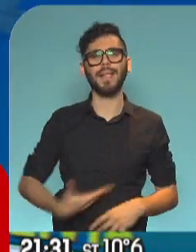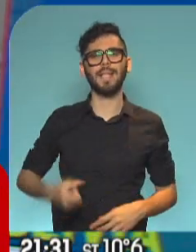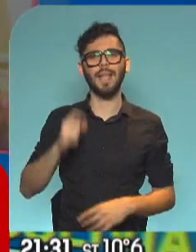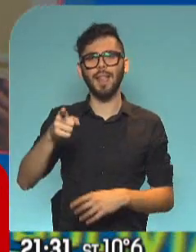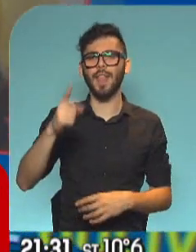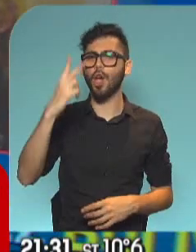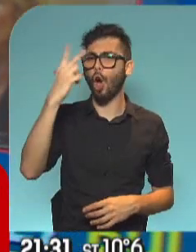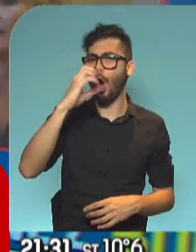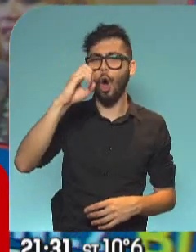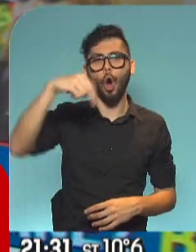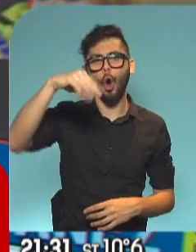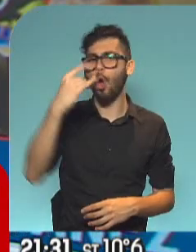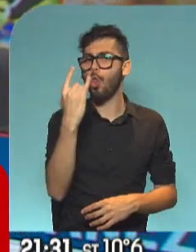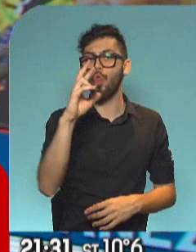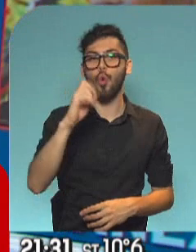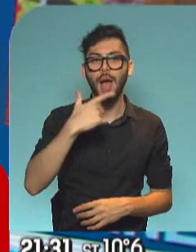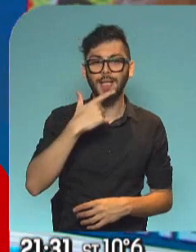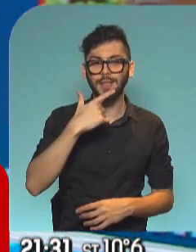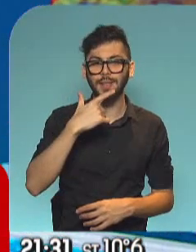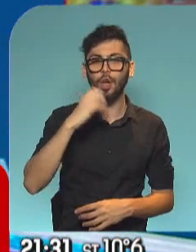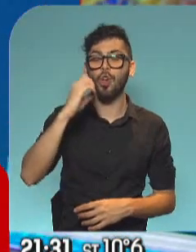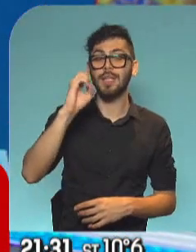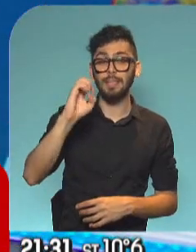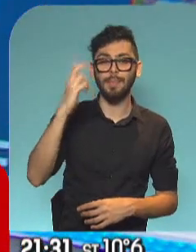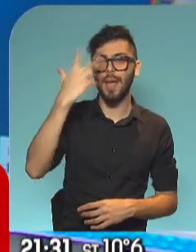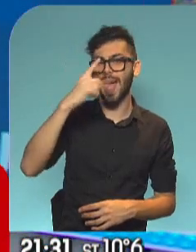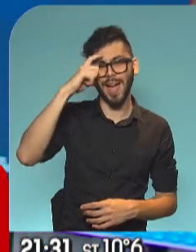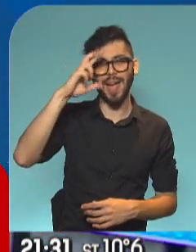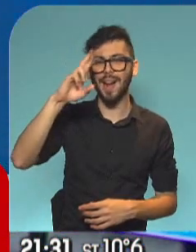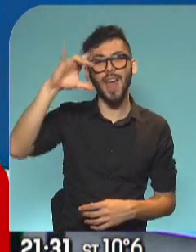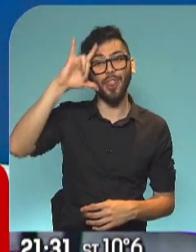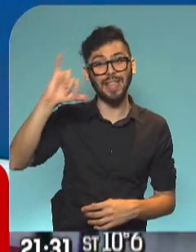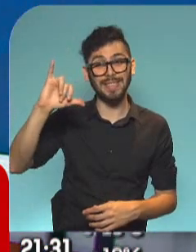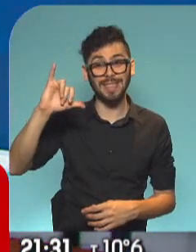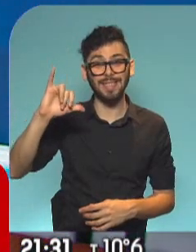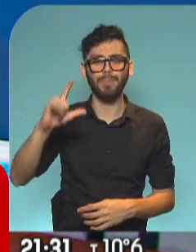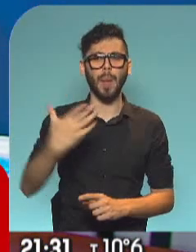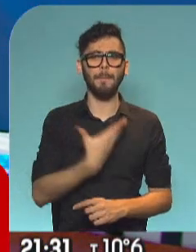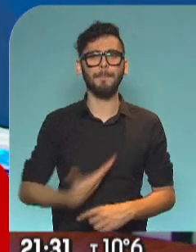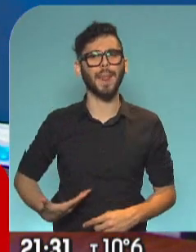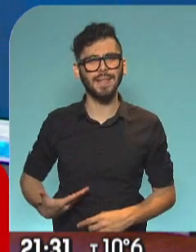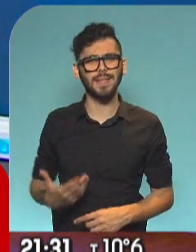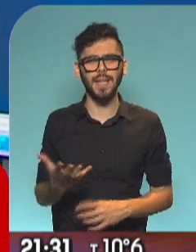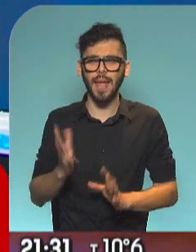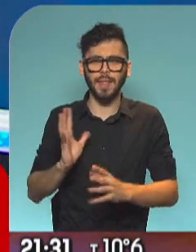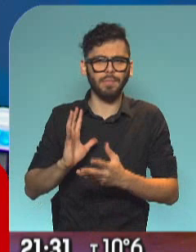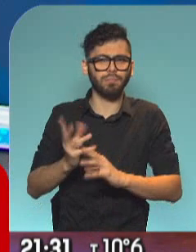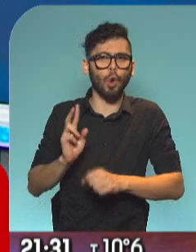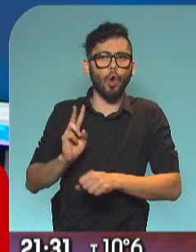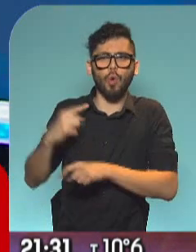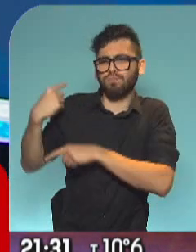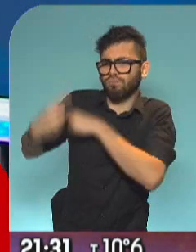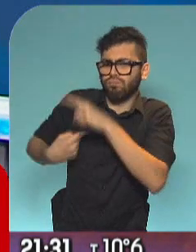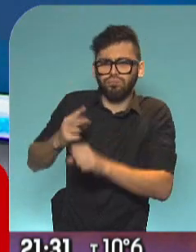Juan Orlando Hernández, que en ese caso, bueno, también es un presidente conservador que el 17 de